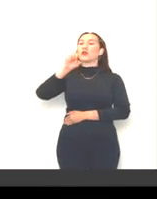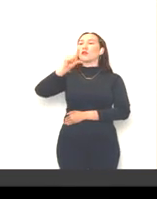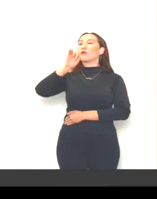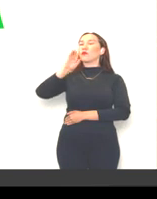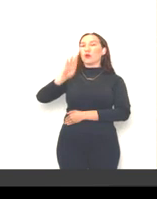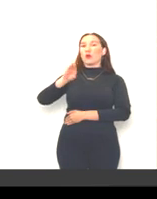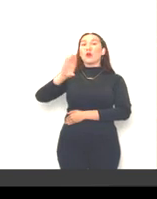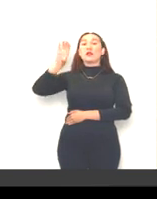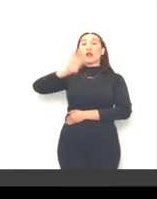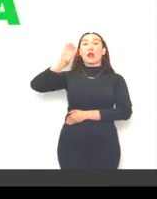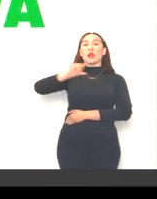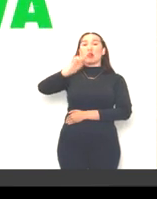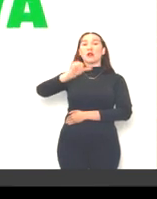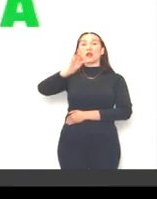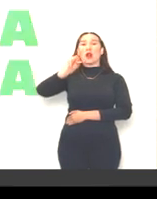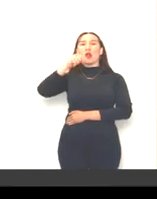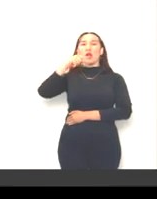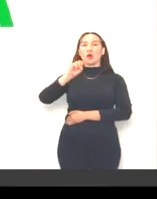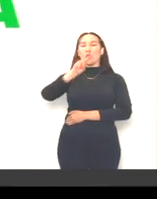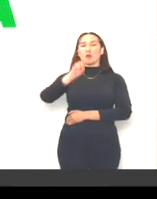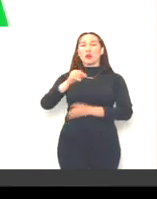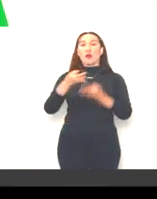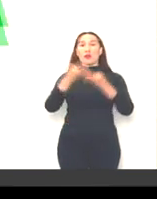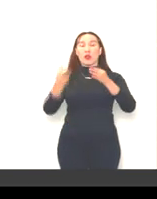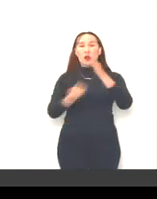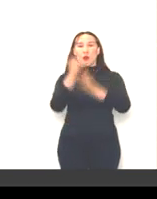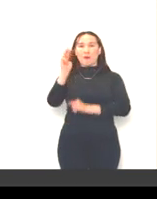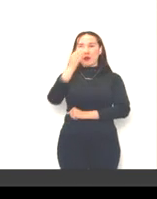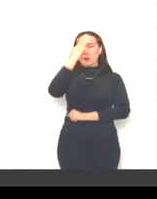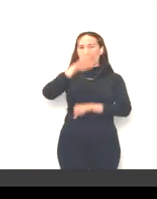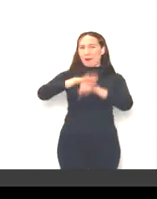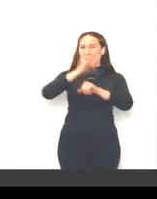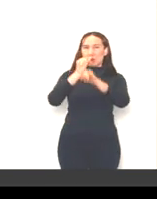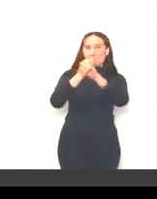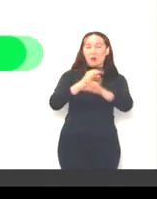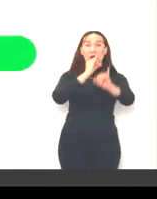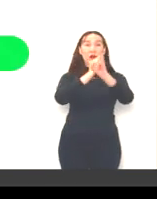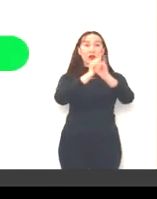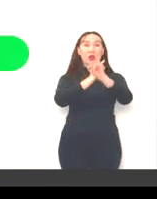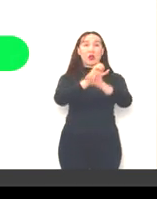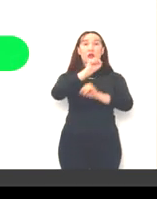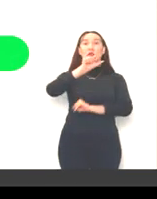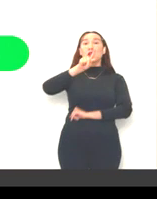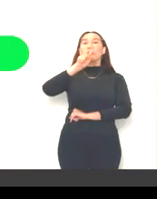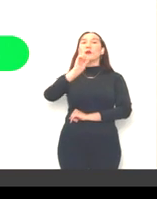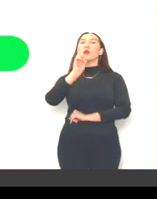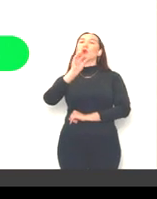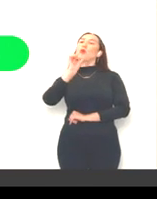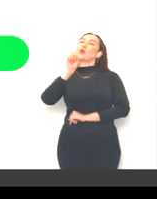Salinas, Zaragoza, Tierra Nueva y Matehuala. Para más información visita nuestra página oficial